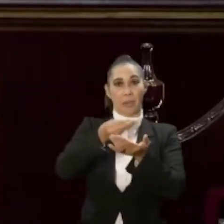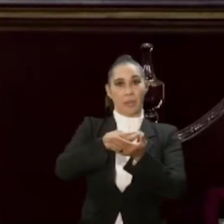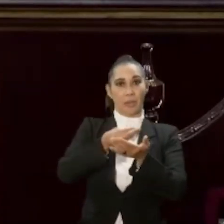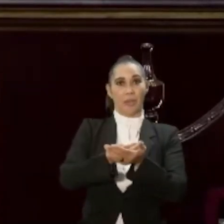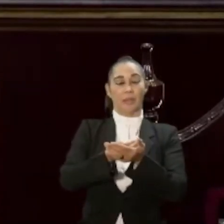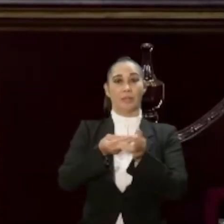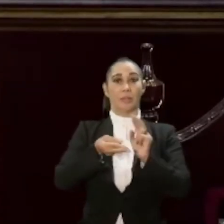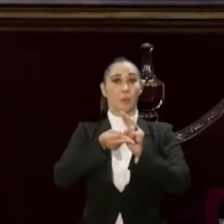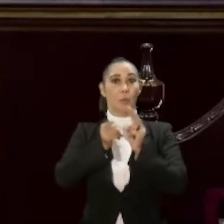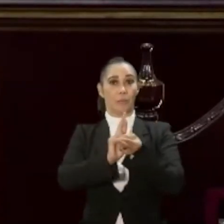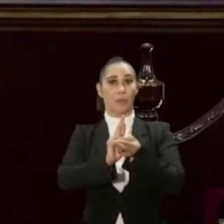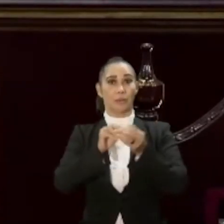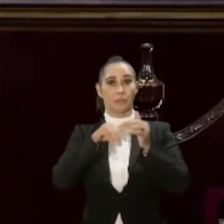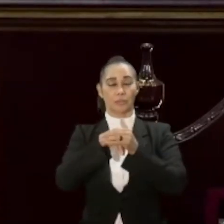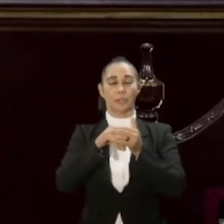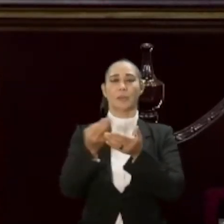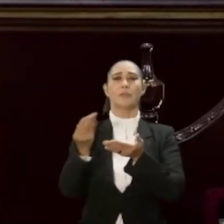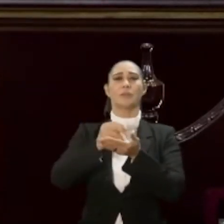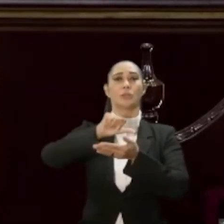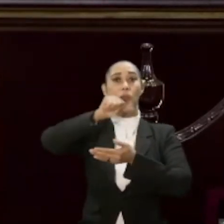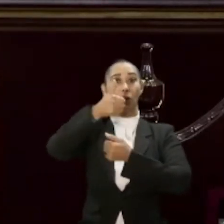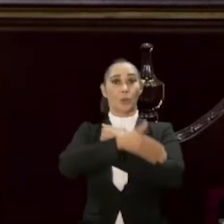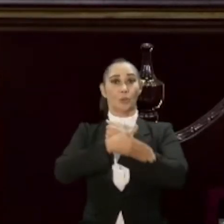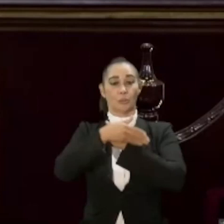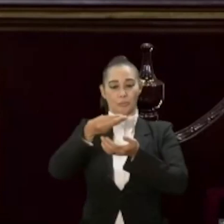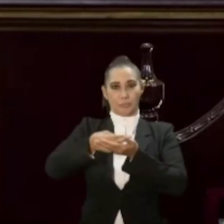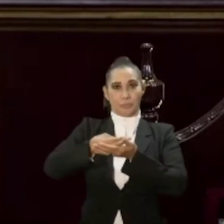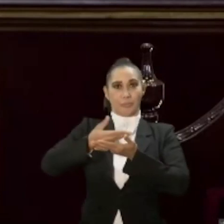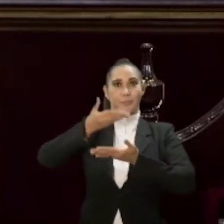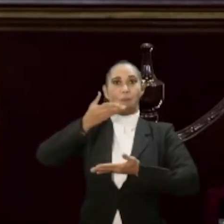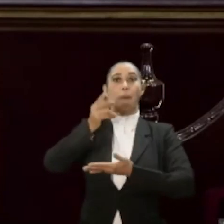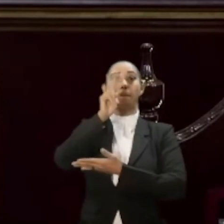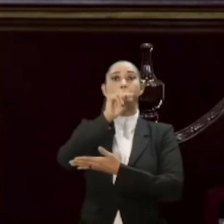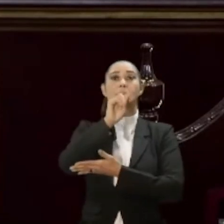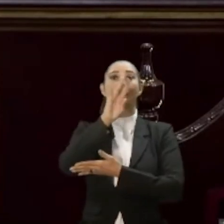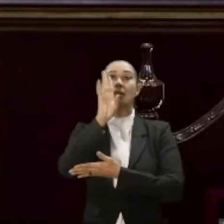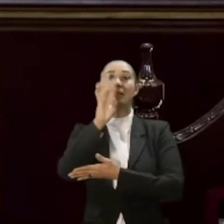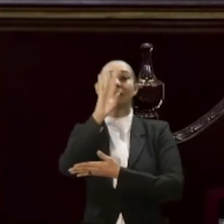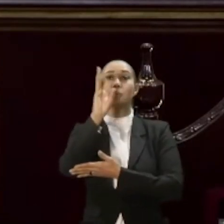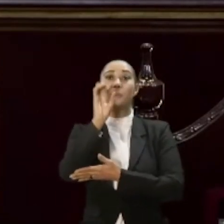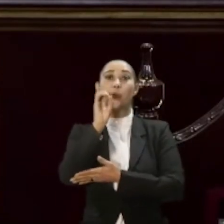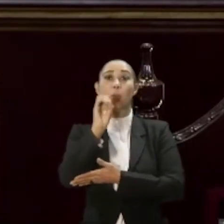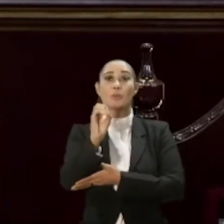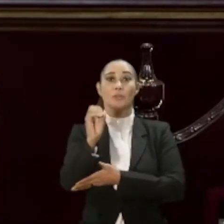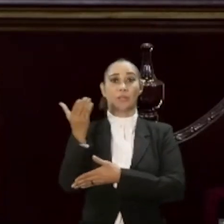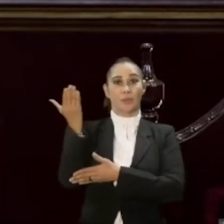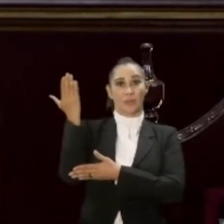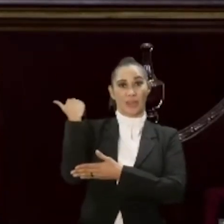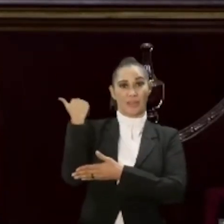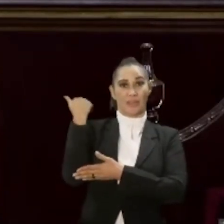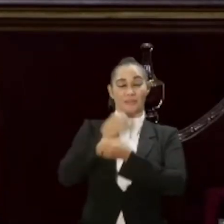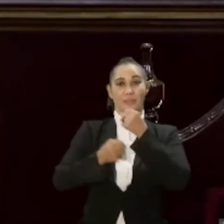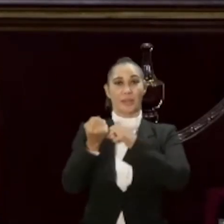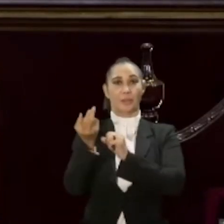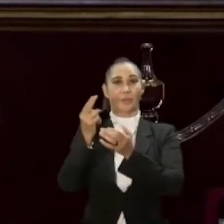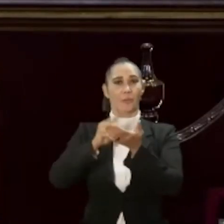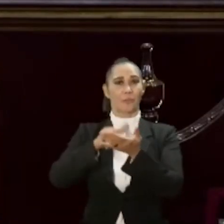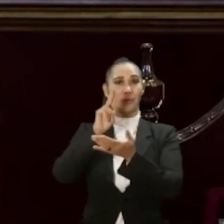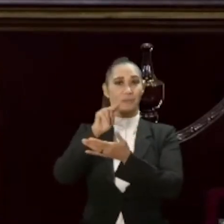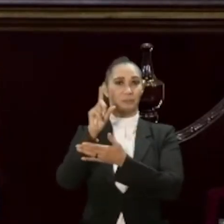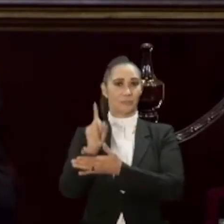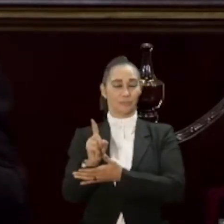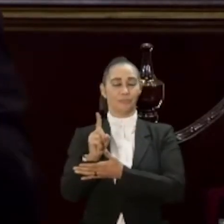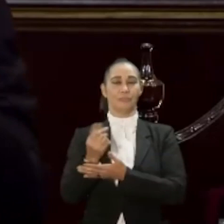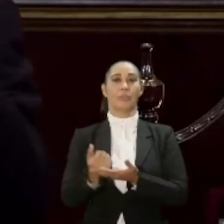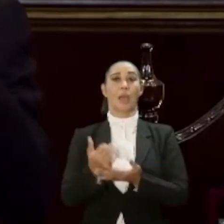Banco Central, la inversión extranjera directa aumentó más de un 27% respecto del anterior 2021, alcanzando